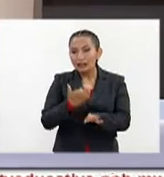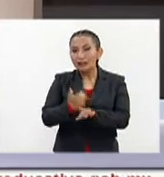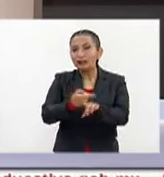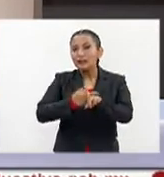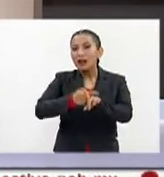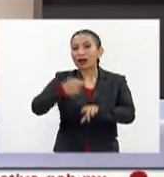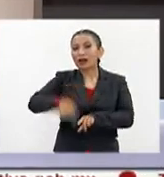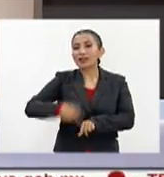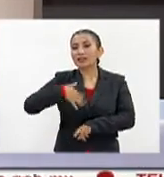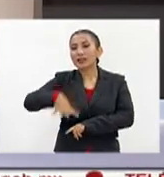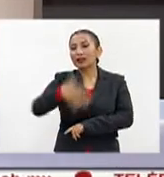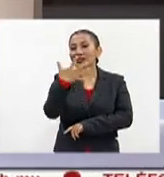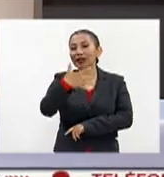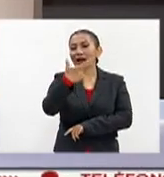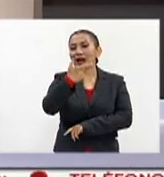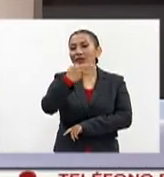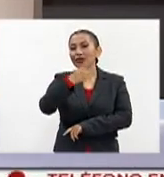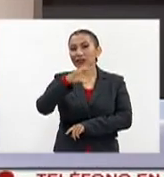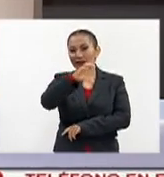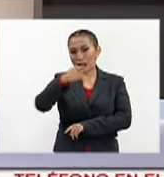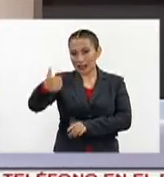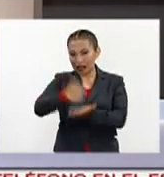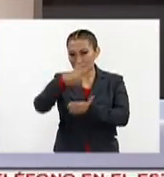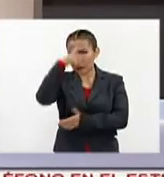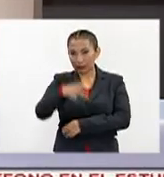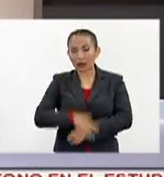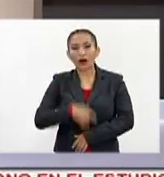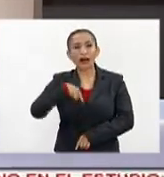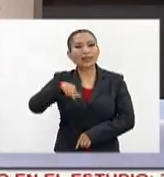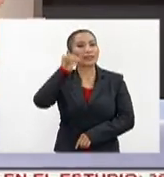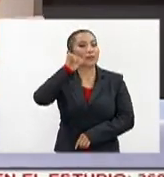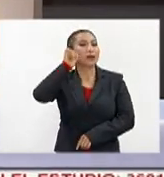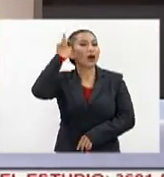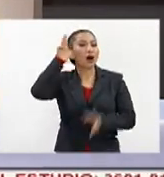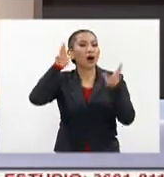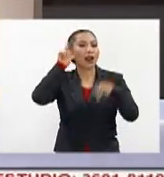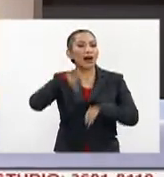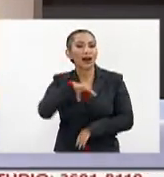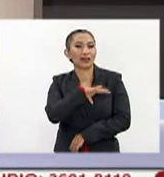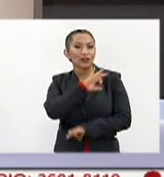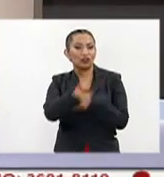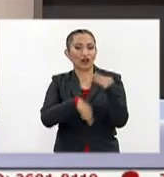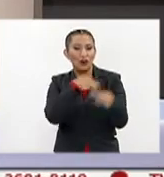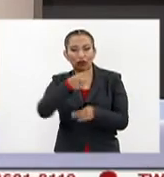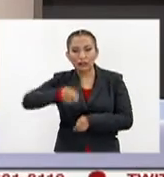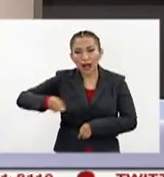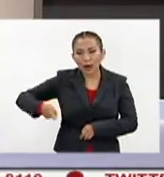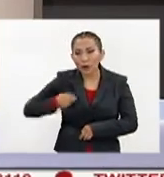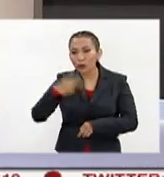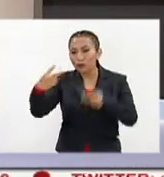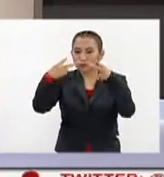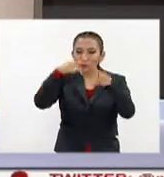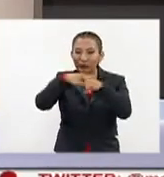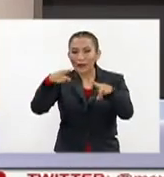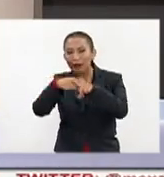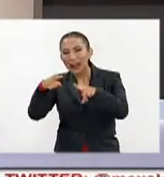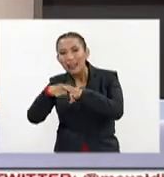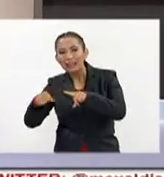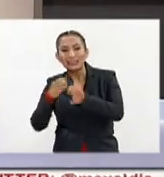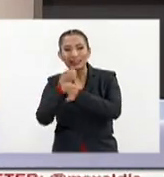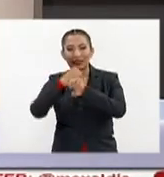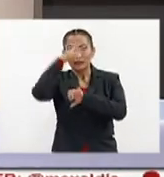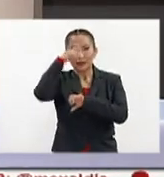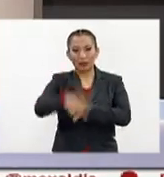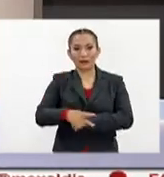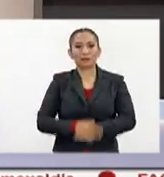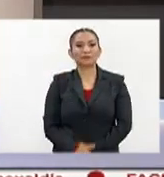momento la temperatura 15 grados centígrados en la capital del país. Desde aquí, como siempre, un saludo muy afectuoso a quienes nos están viendo en el interior de la